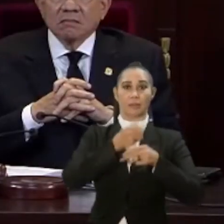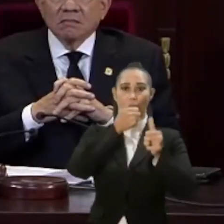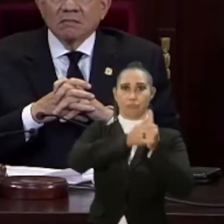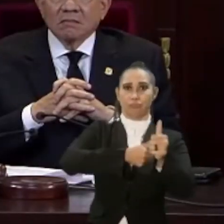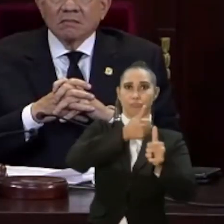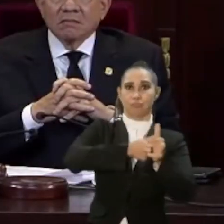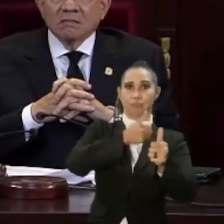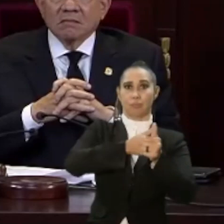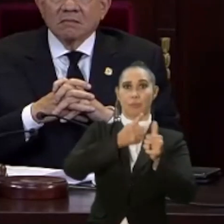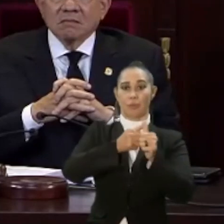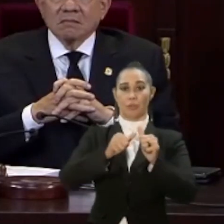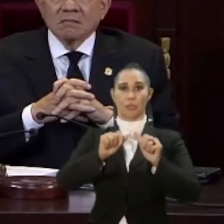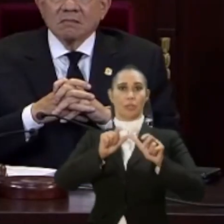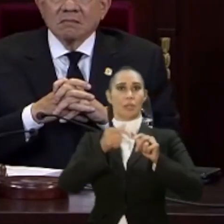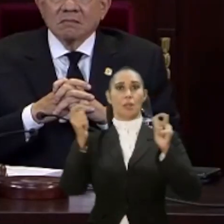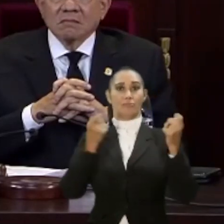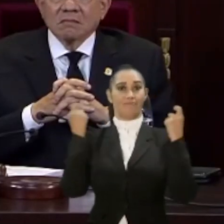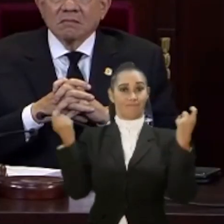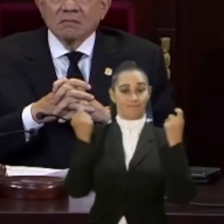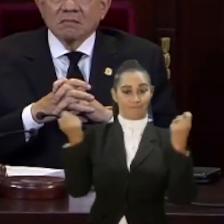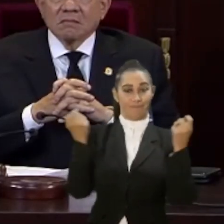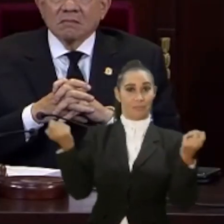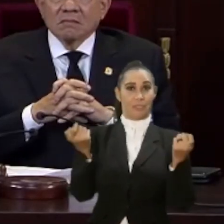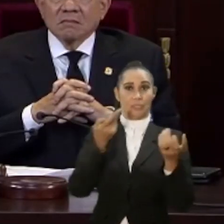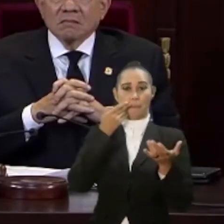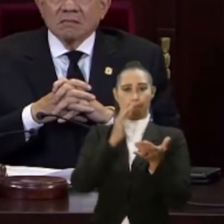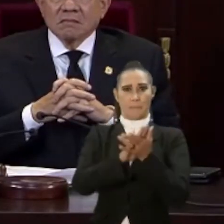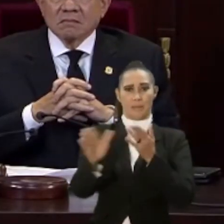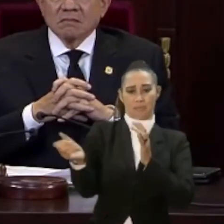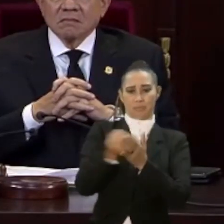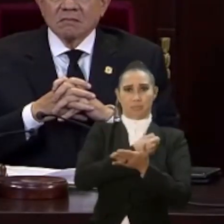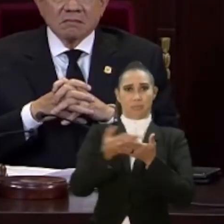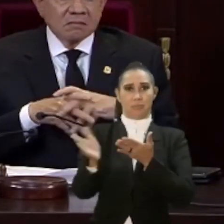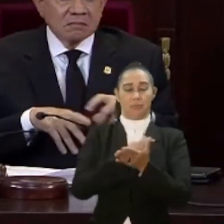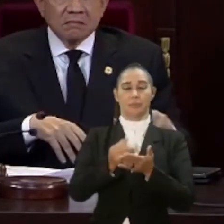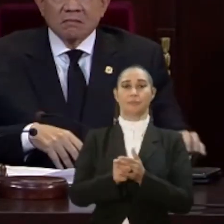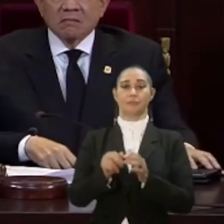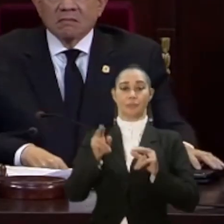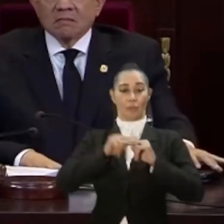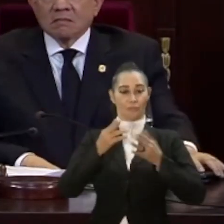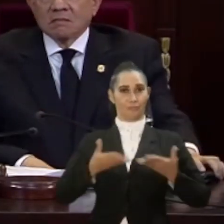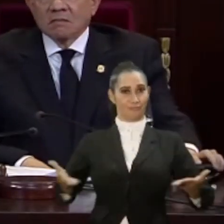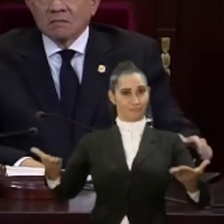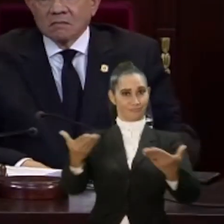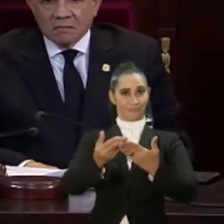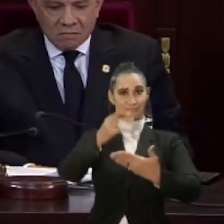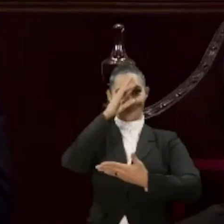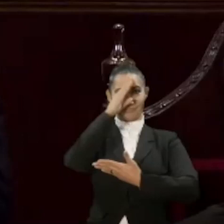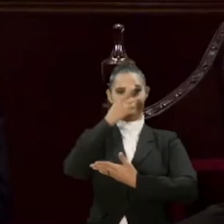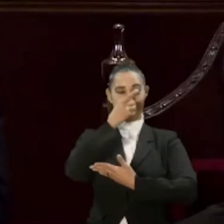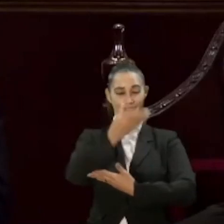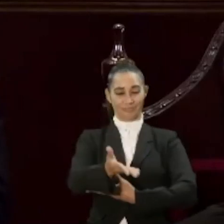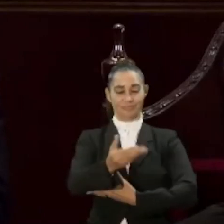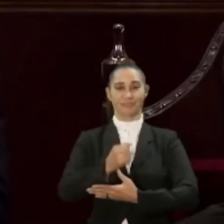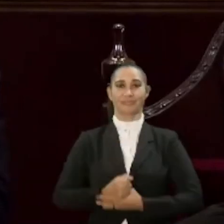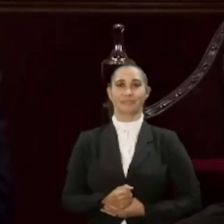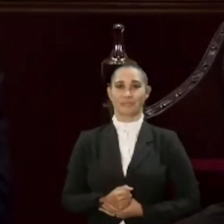persecución a las bandas criminales que lo azotan. Asambleístas, pueblo dominicano,